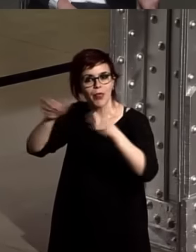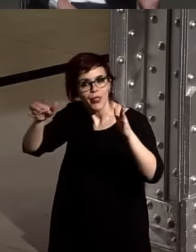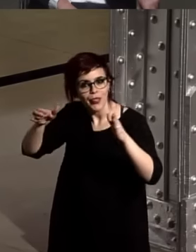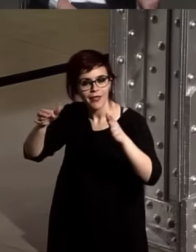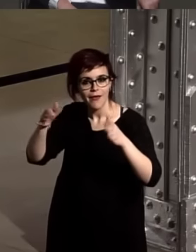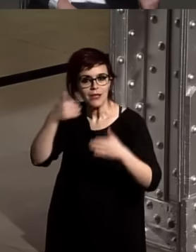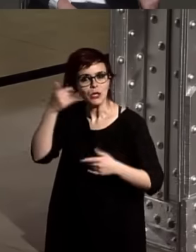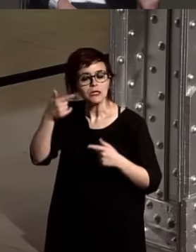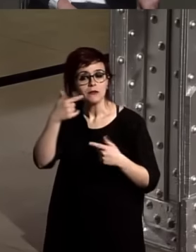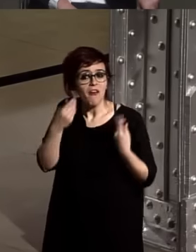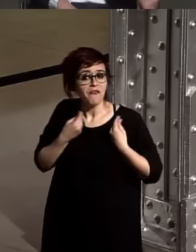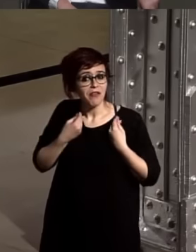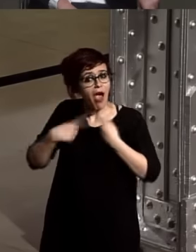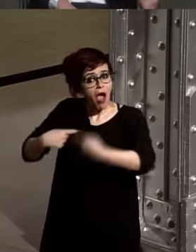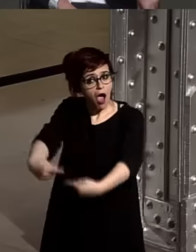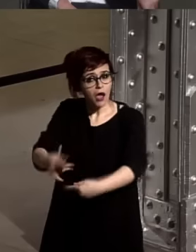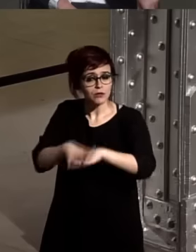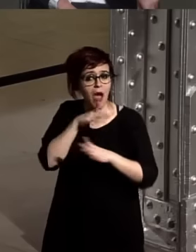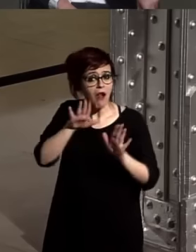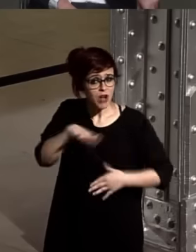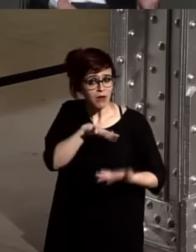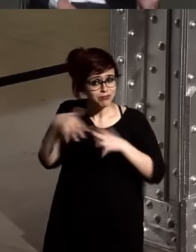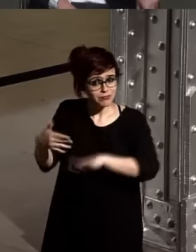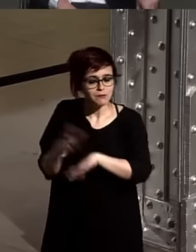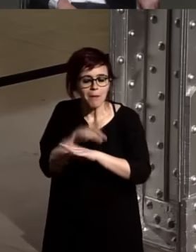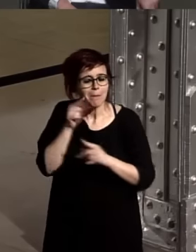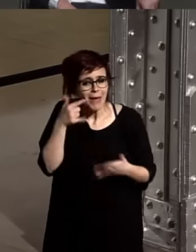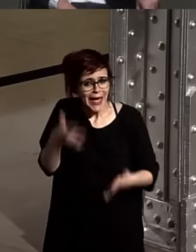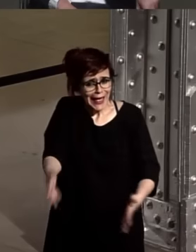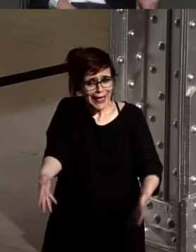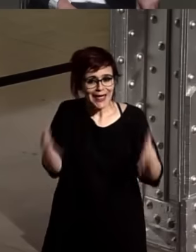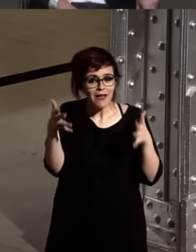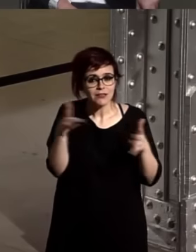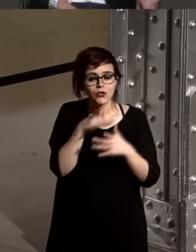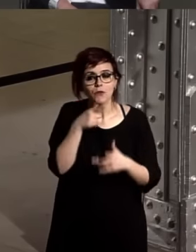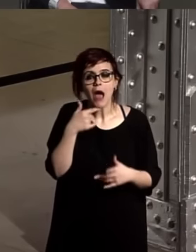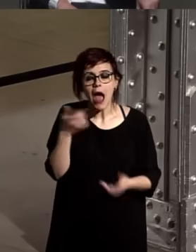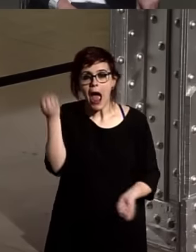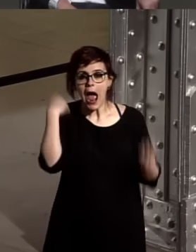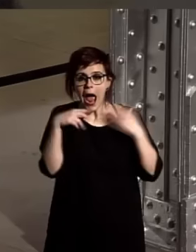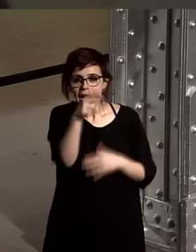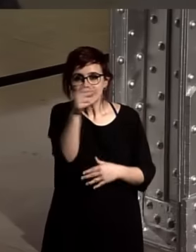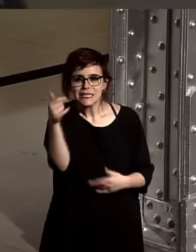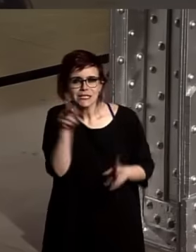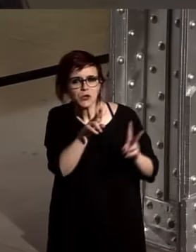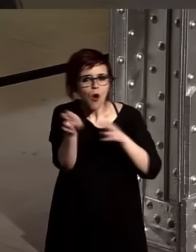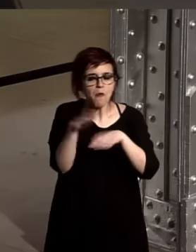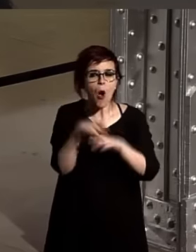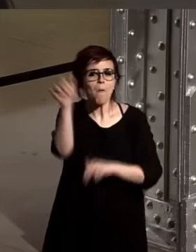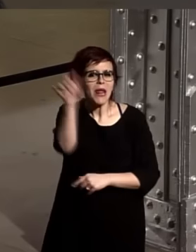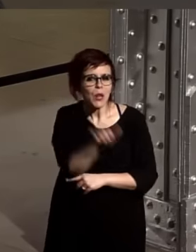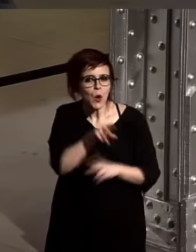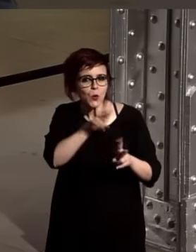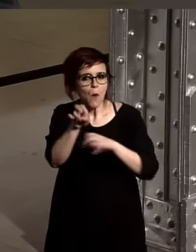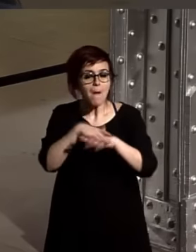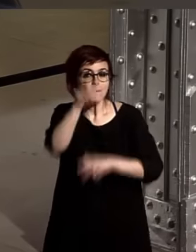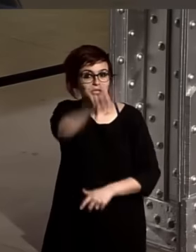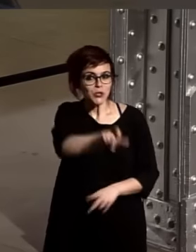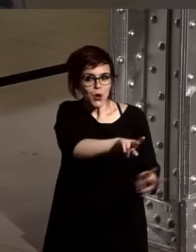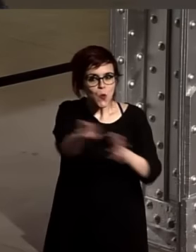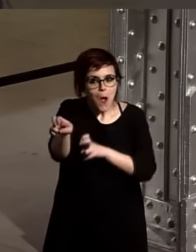y yo creo que mi vida cotidiana también lo traslado no y me encanta siempre descubrir nuevos artistas nuevas películas eh nuevas